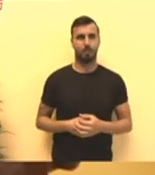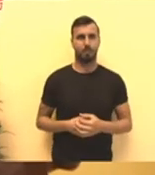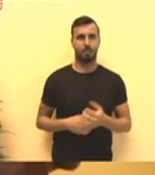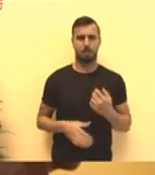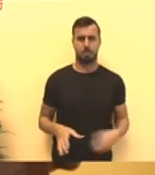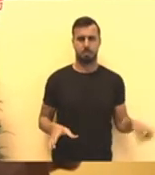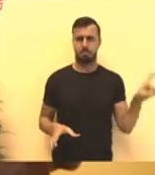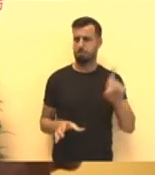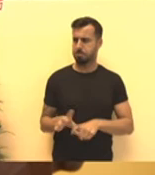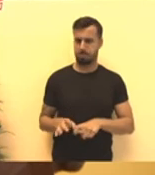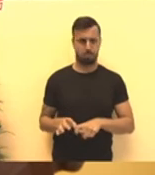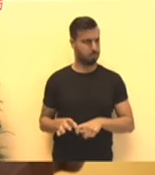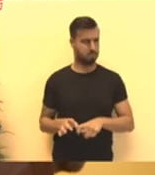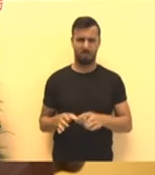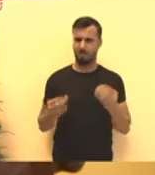lo mismo.